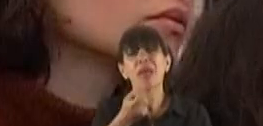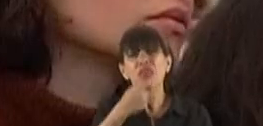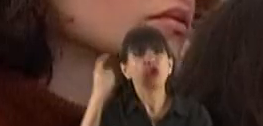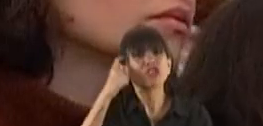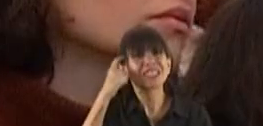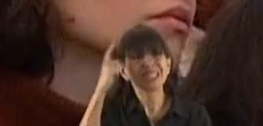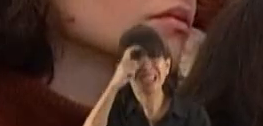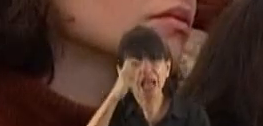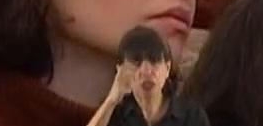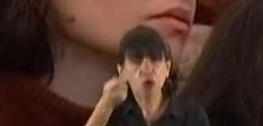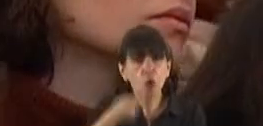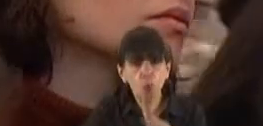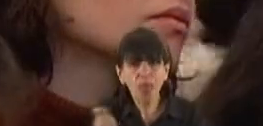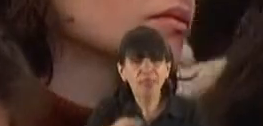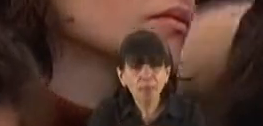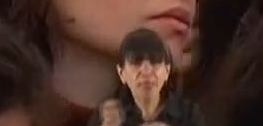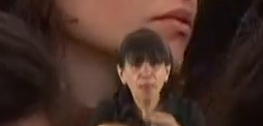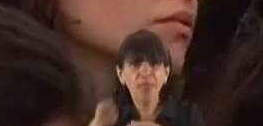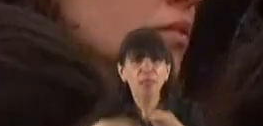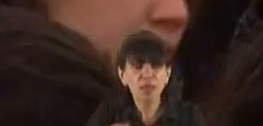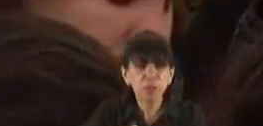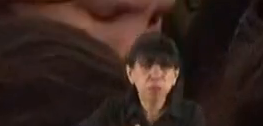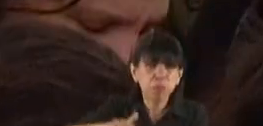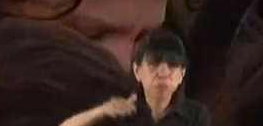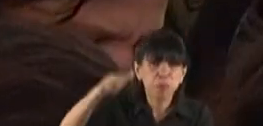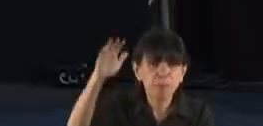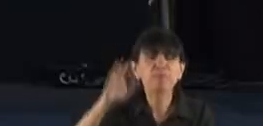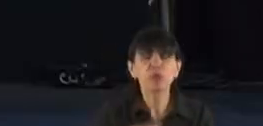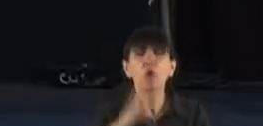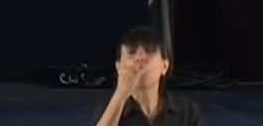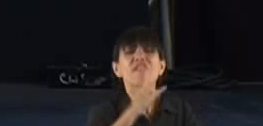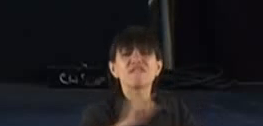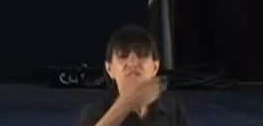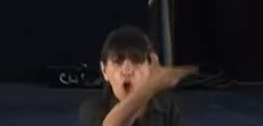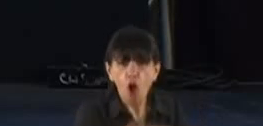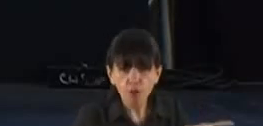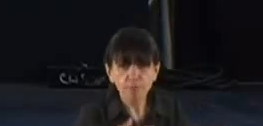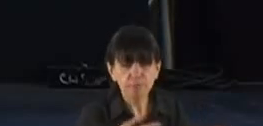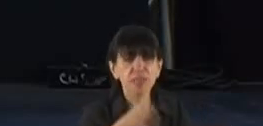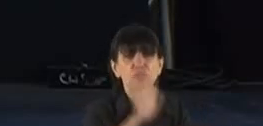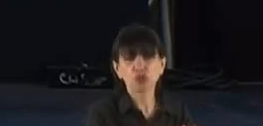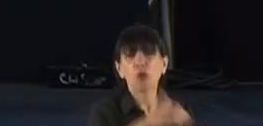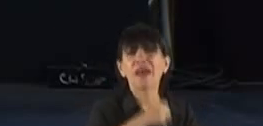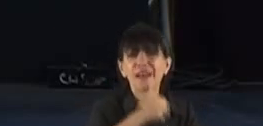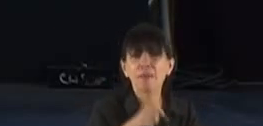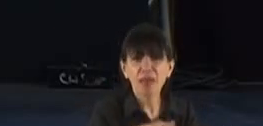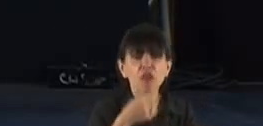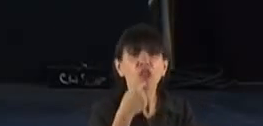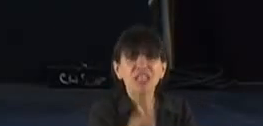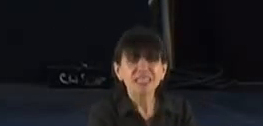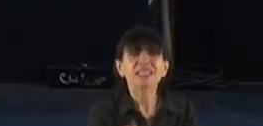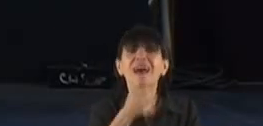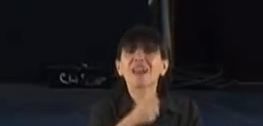Leía un informe de la Confederación Farmacéutica Argentina que dice que, por ejemplo, los sedantes en el último año en la